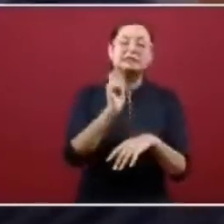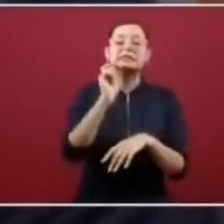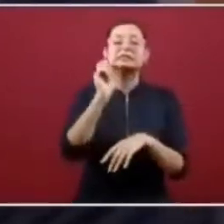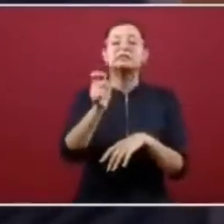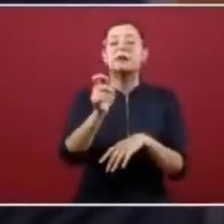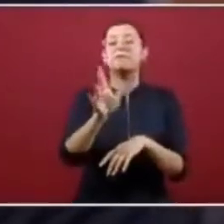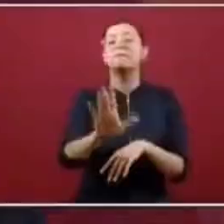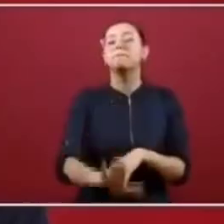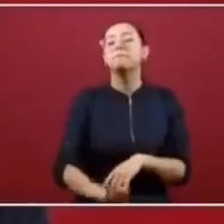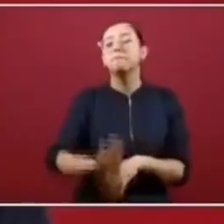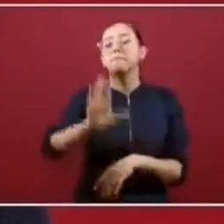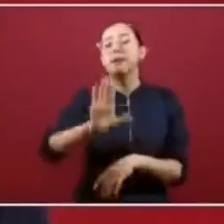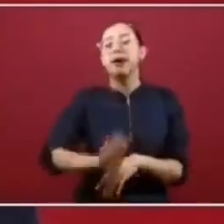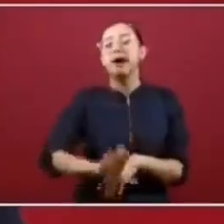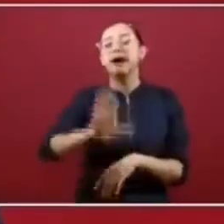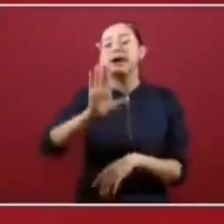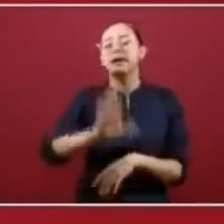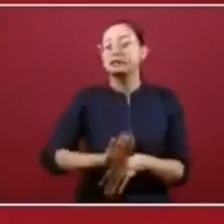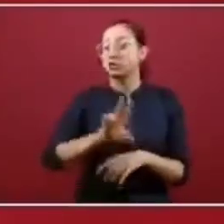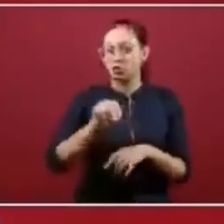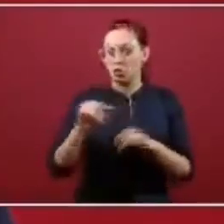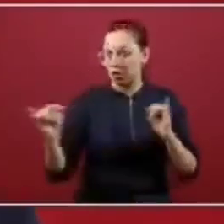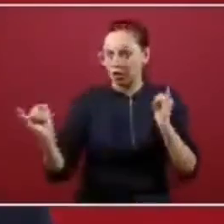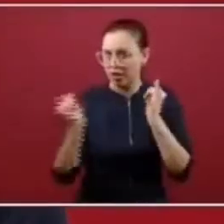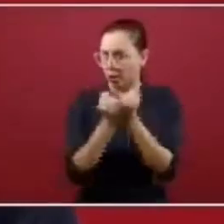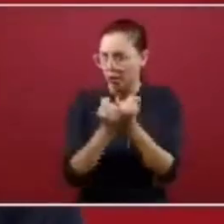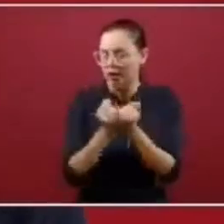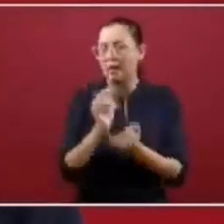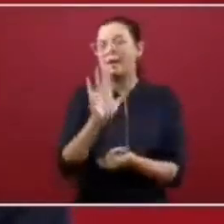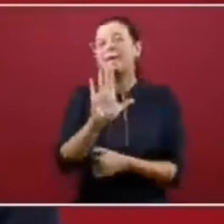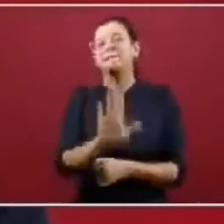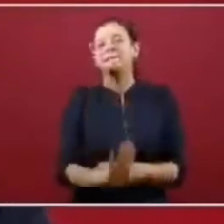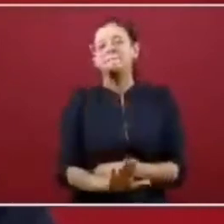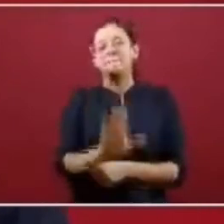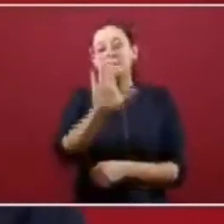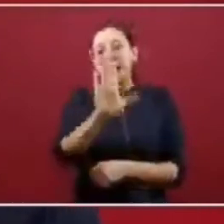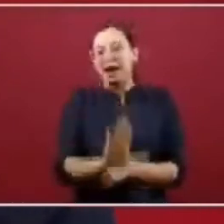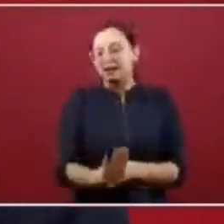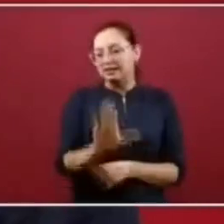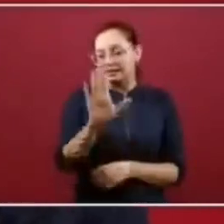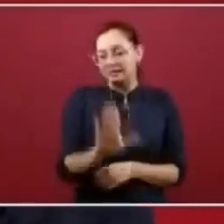especie o algo parecido, matizo,